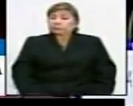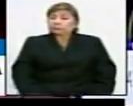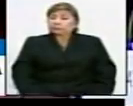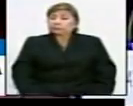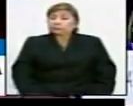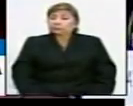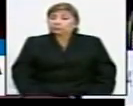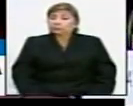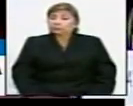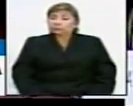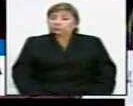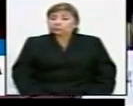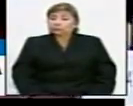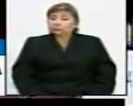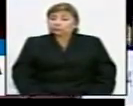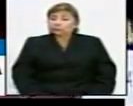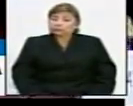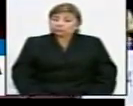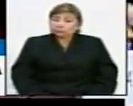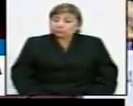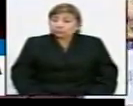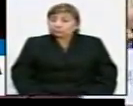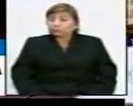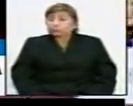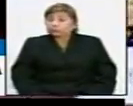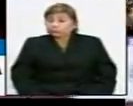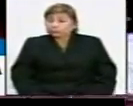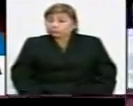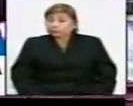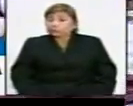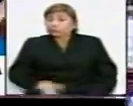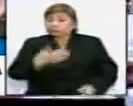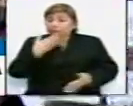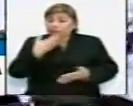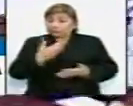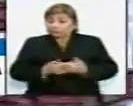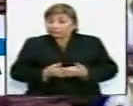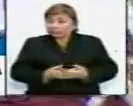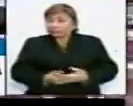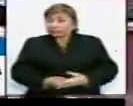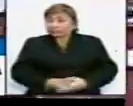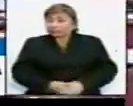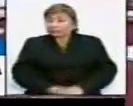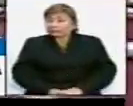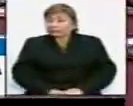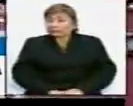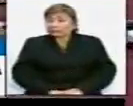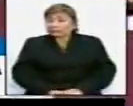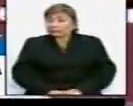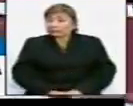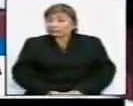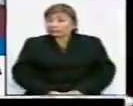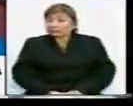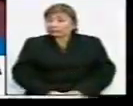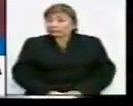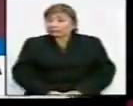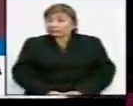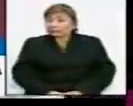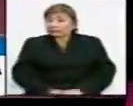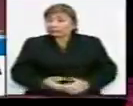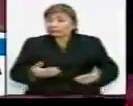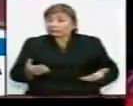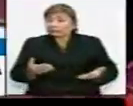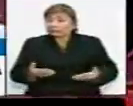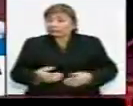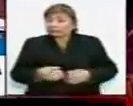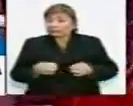prefieran? Sí, señor Mendoza, sí, entiendo, le agradecemos más bien, así es, por haber estado presente en